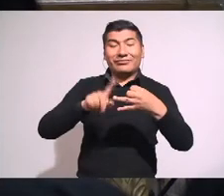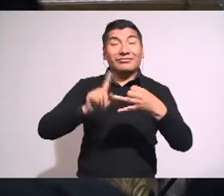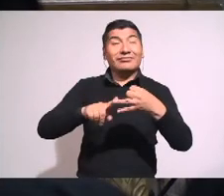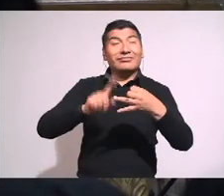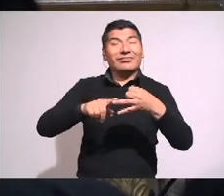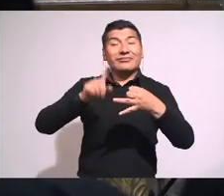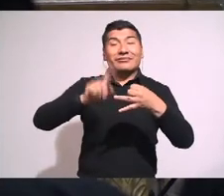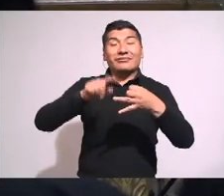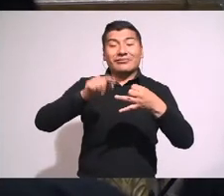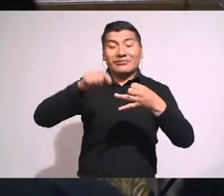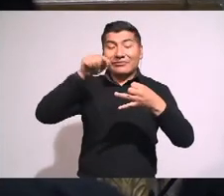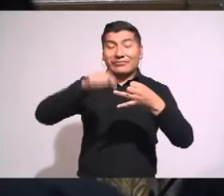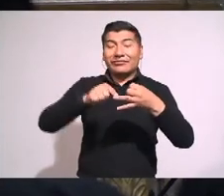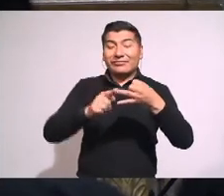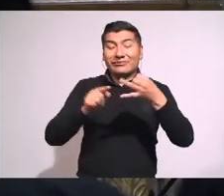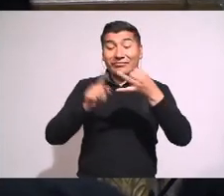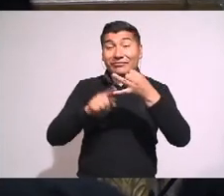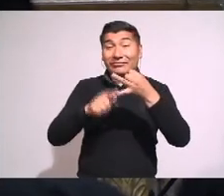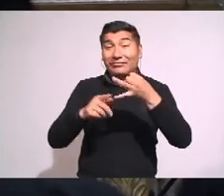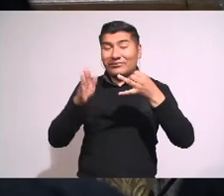de esa oración